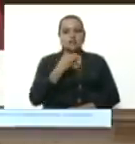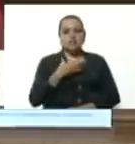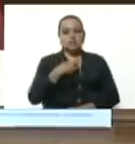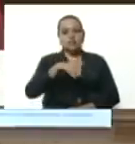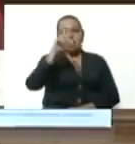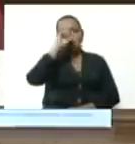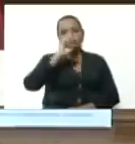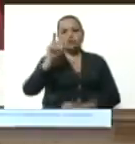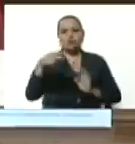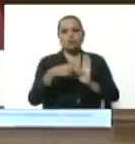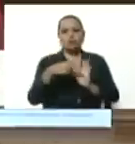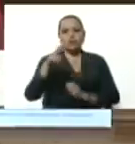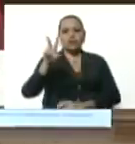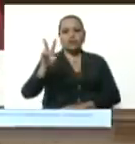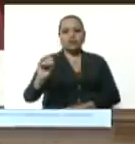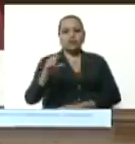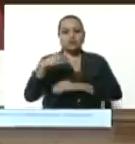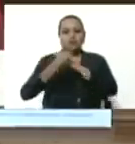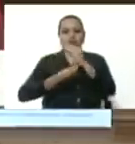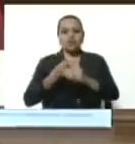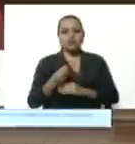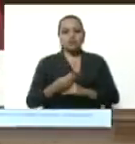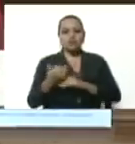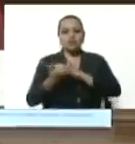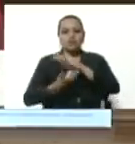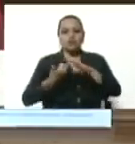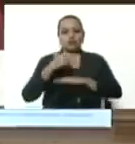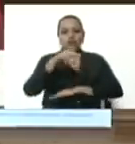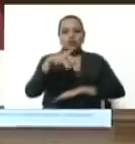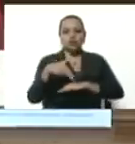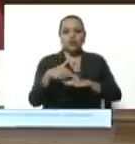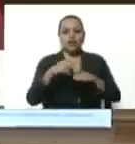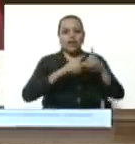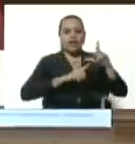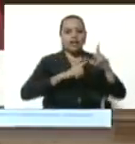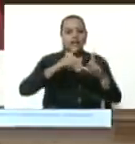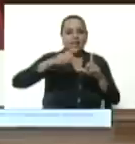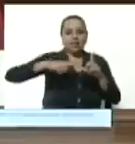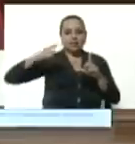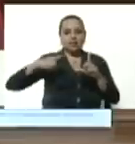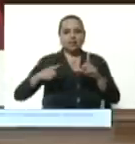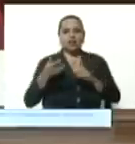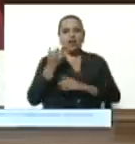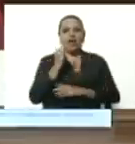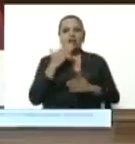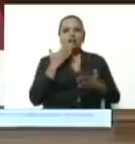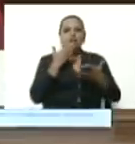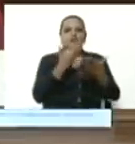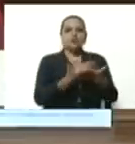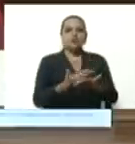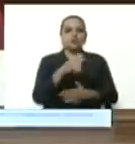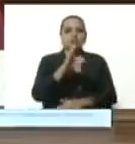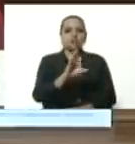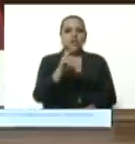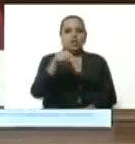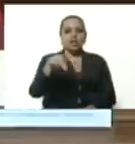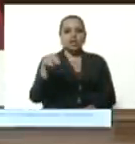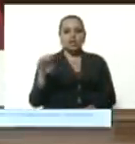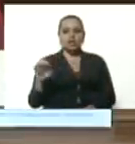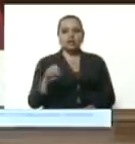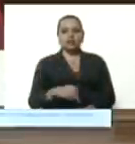2020, elaborada por el Instituto Nacional de Estadística a solicitud del Consejo Nacional